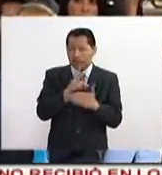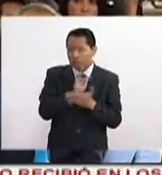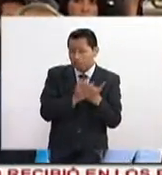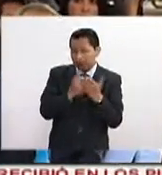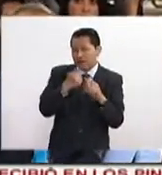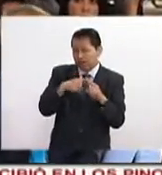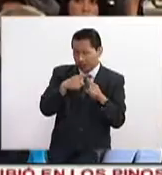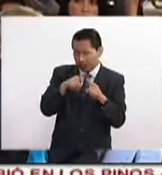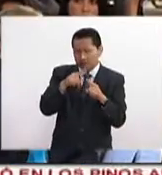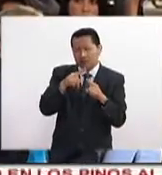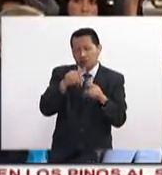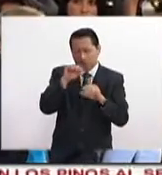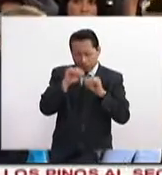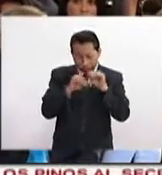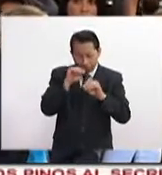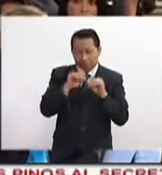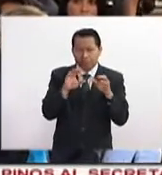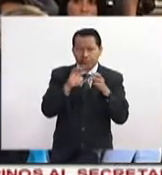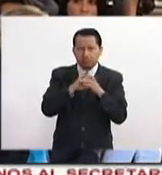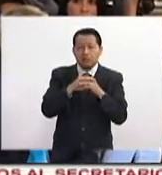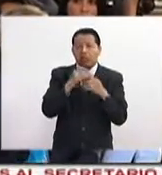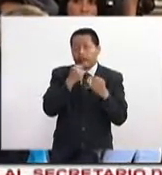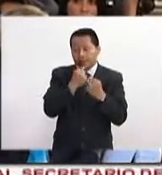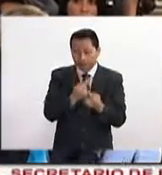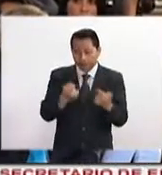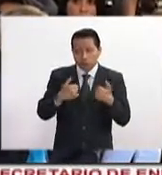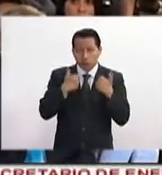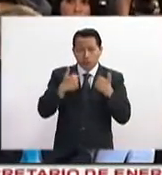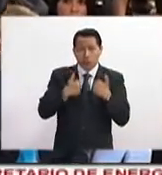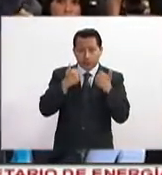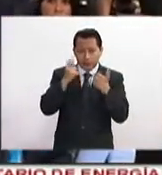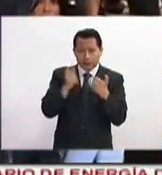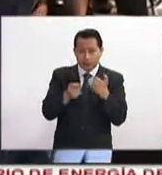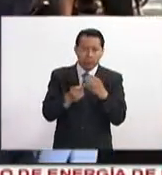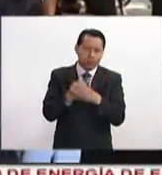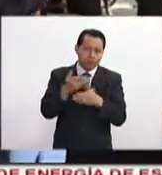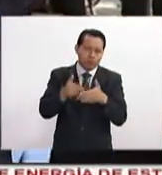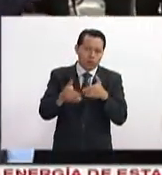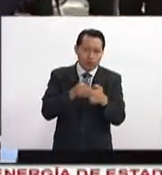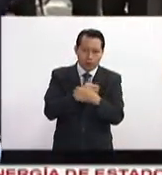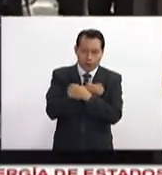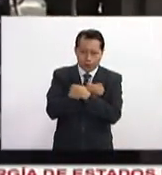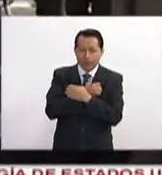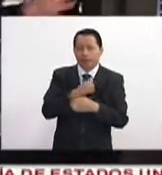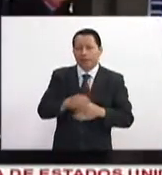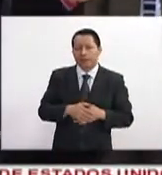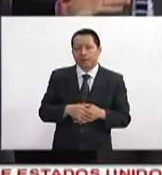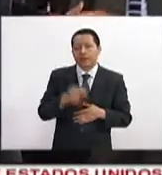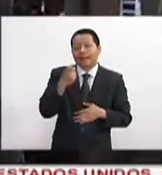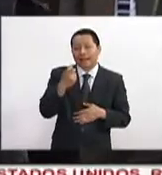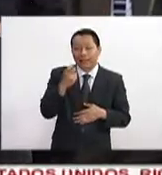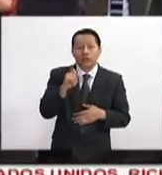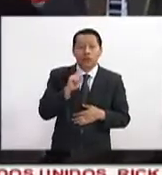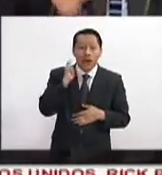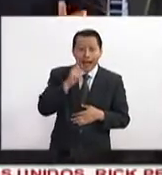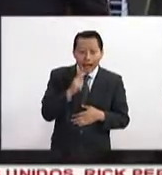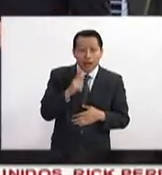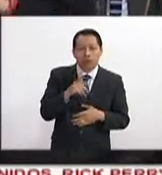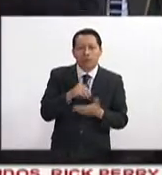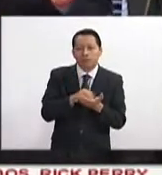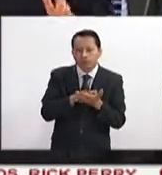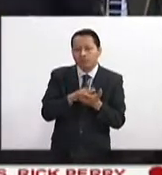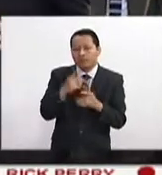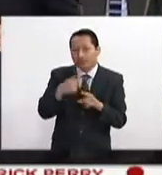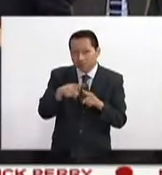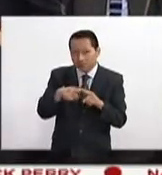y programas de estudio de los niños y de los jóvenes que se derivan del nuevo modelo educativo. Eso es algo que por diversos motivos,